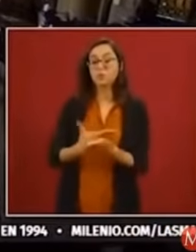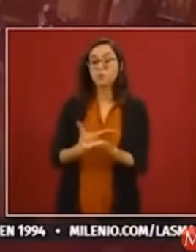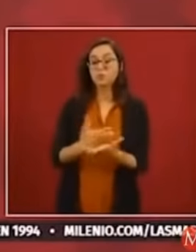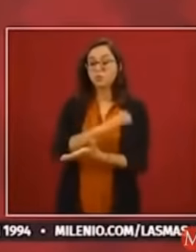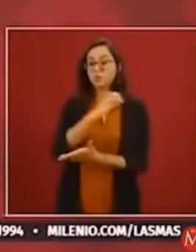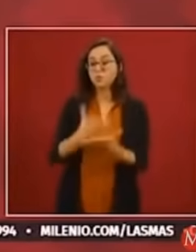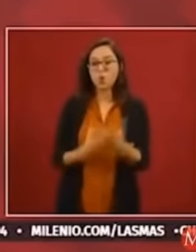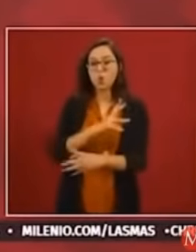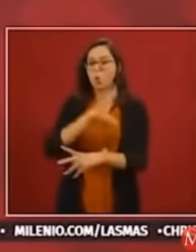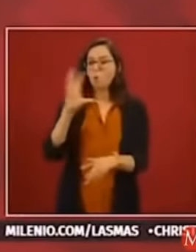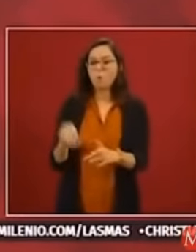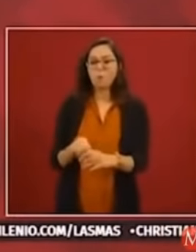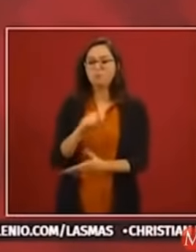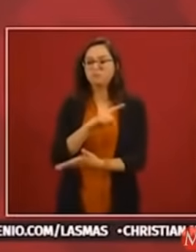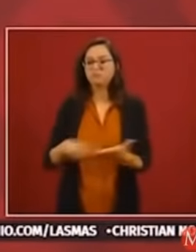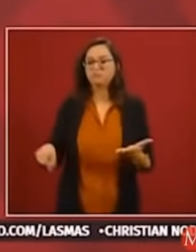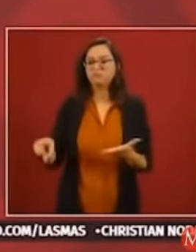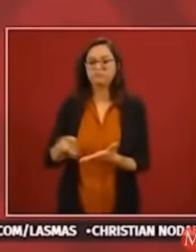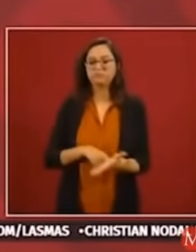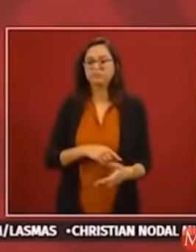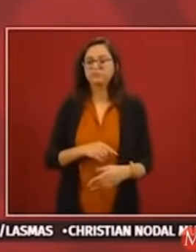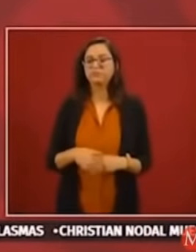se cancele